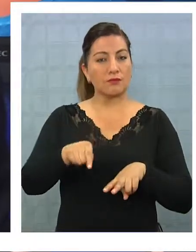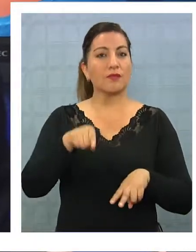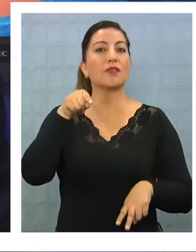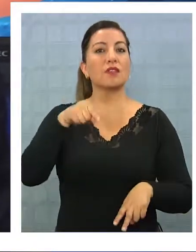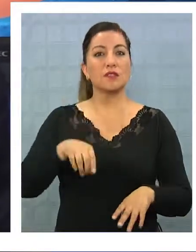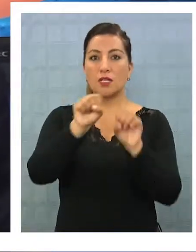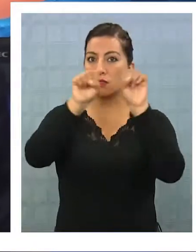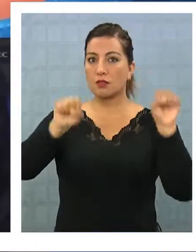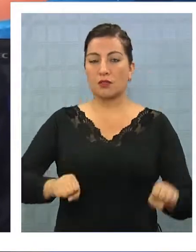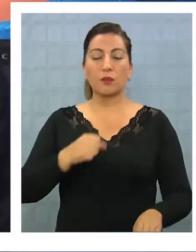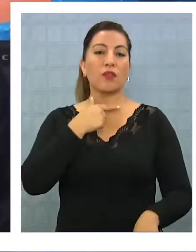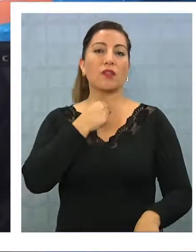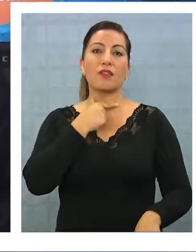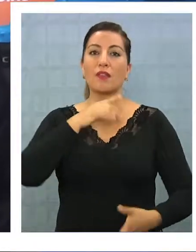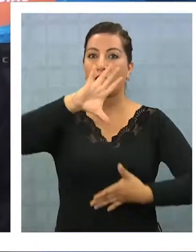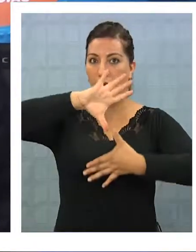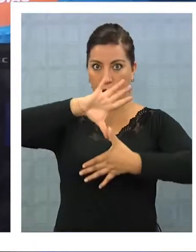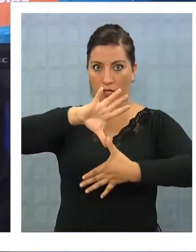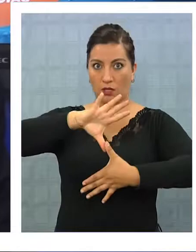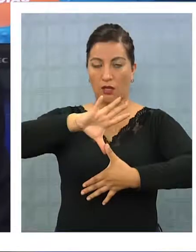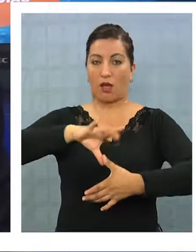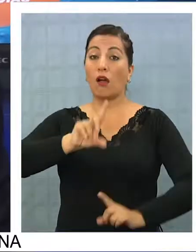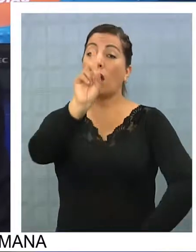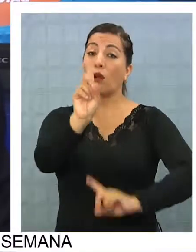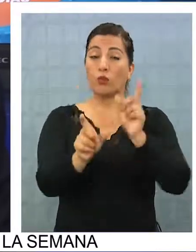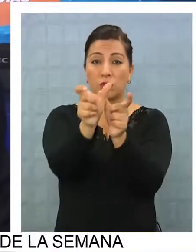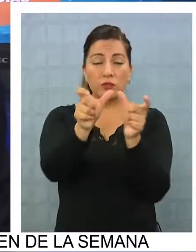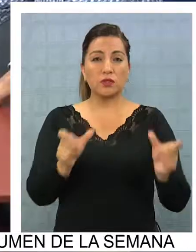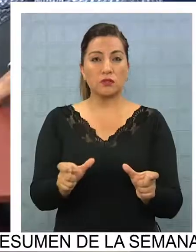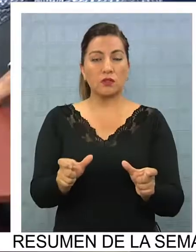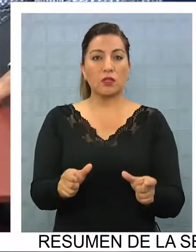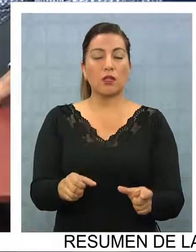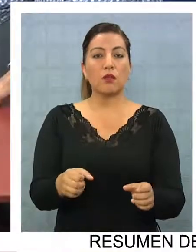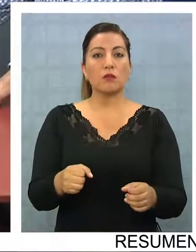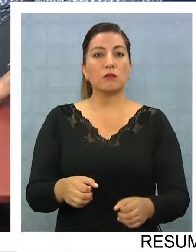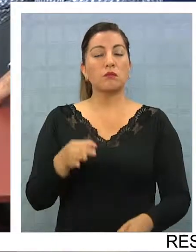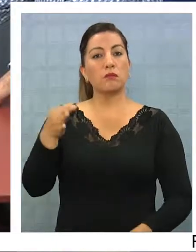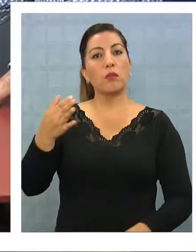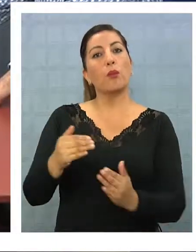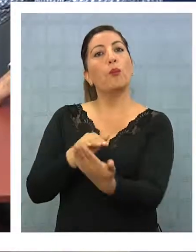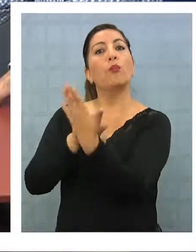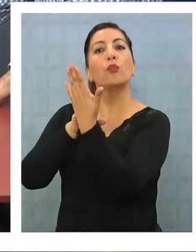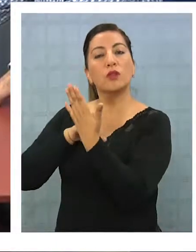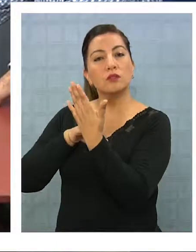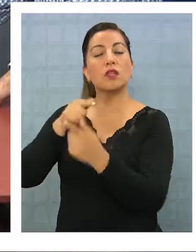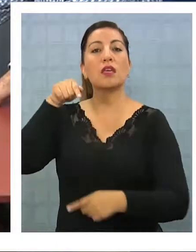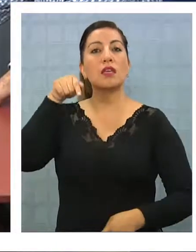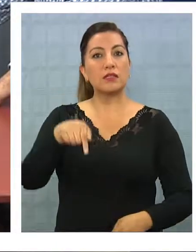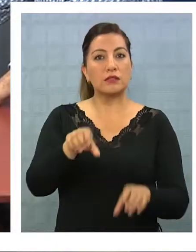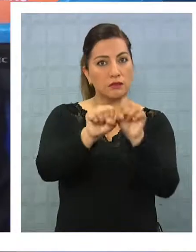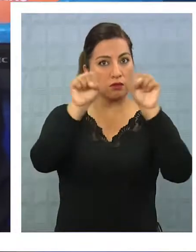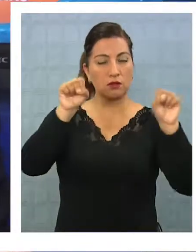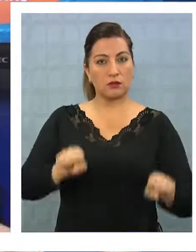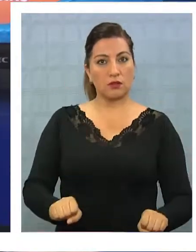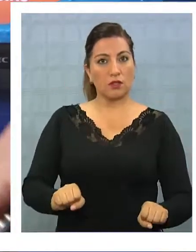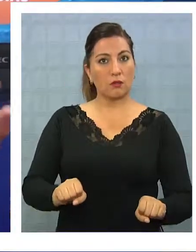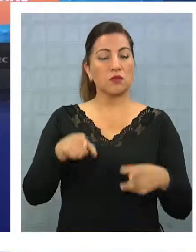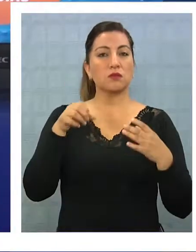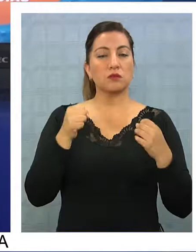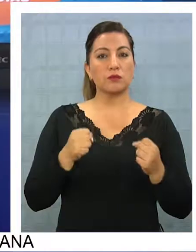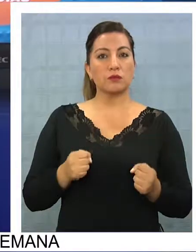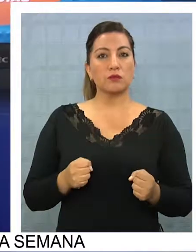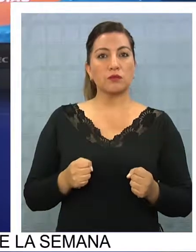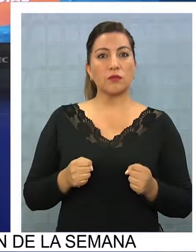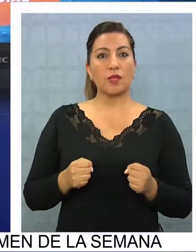lo hizo. Ese es el sistema que tiene el resto de América Latina. Ahora, si alguien me puede a mí mostrar que en realidad ese sistema ha